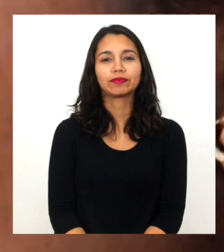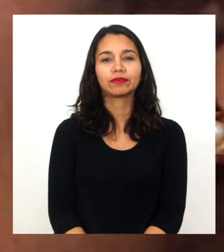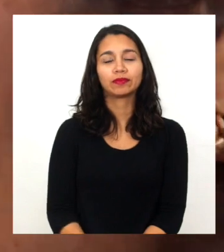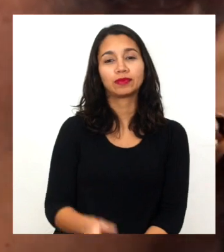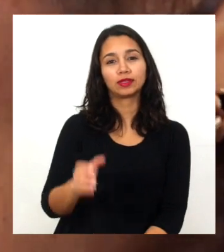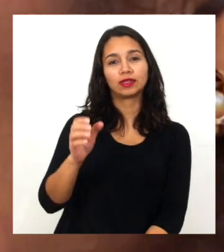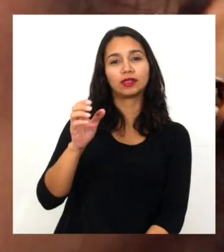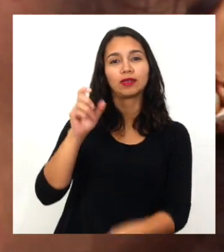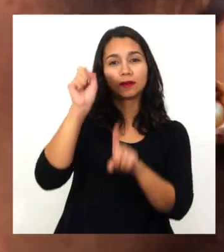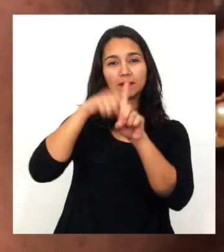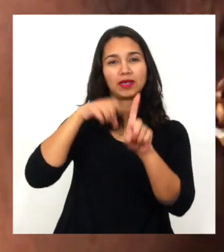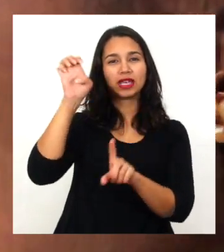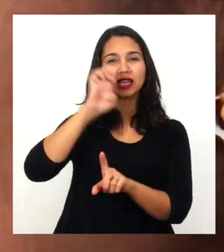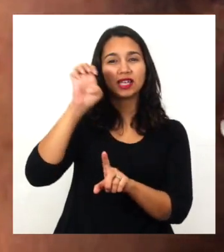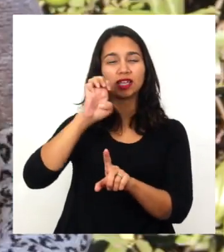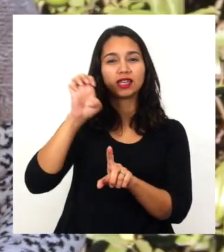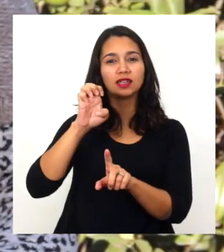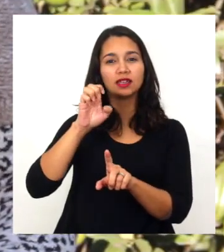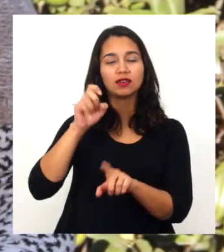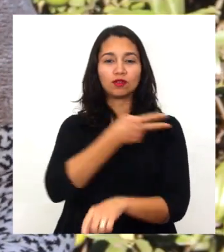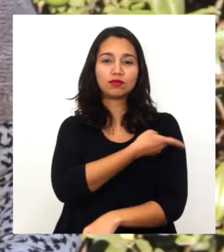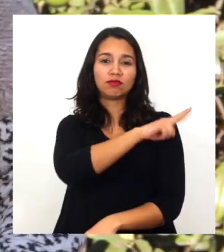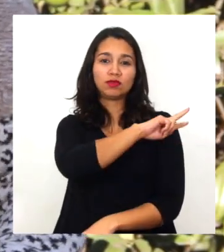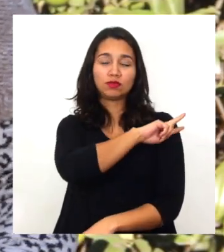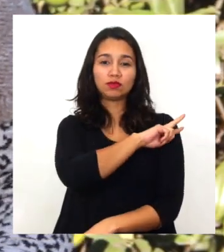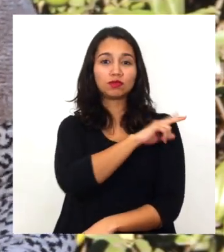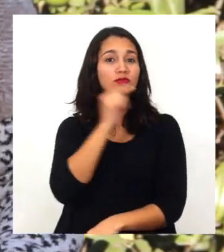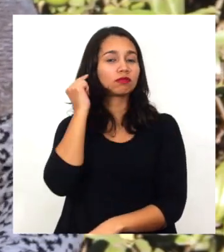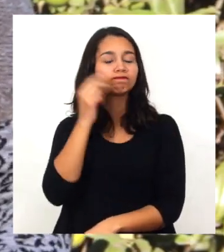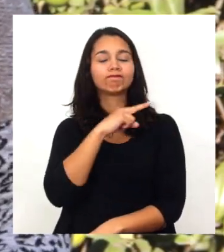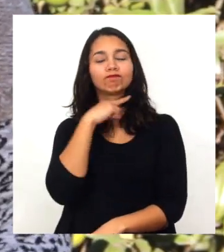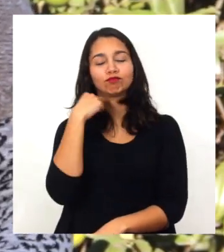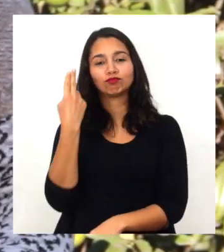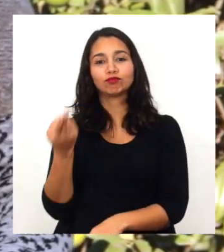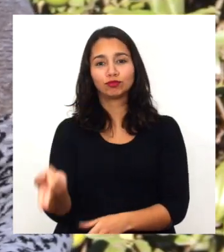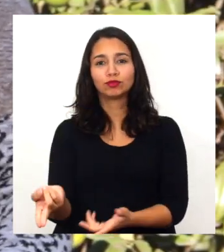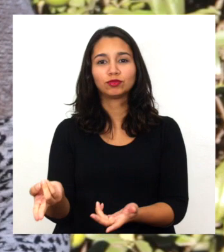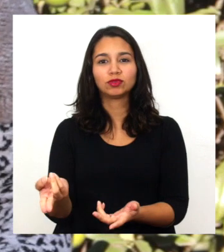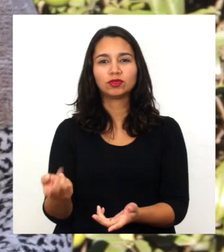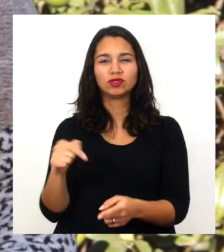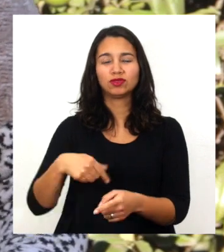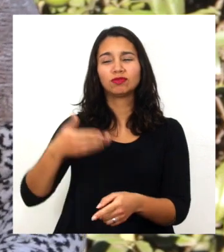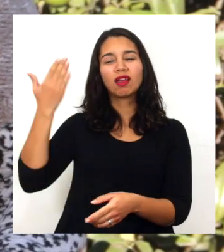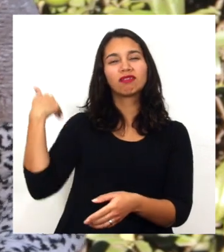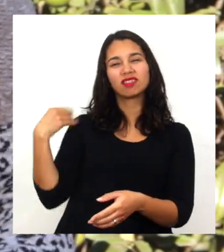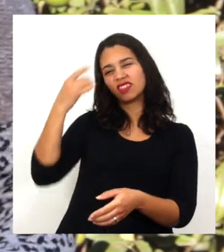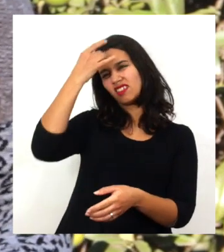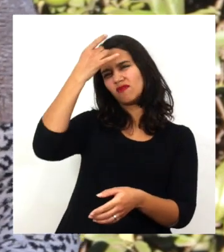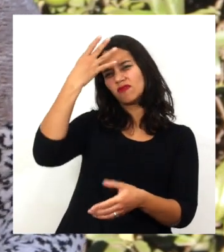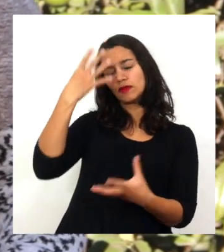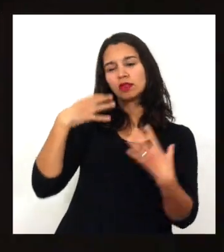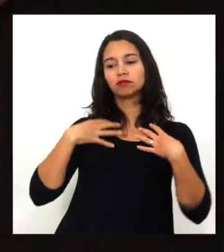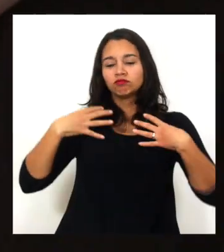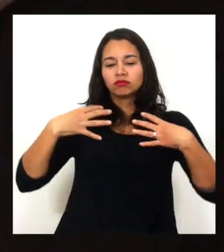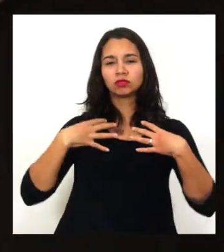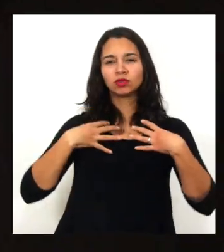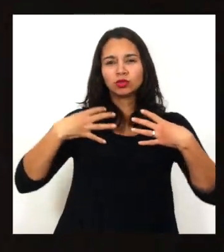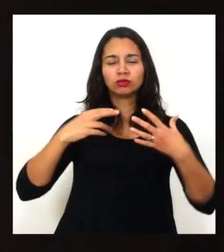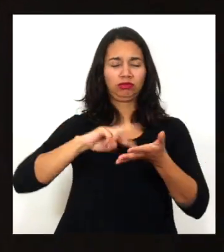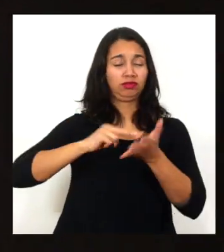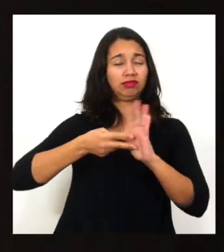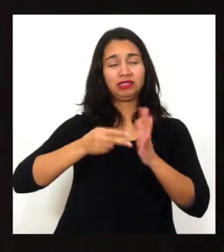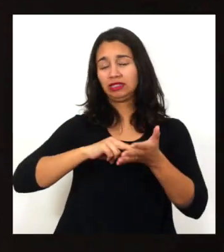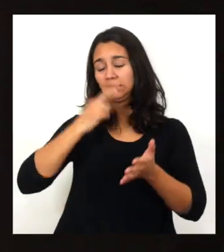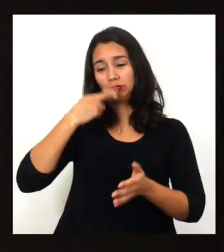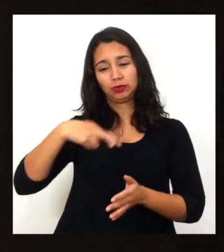En enero, como le digo, falleció mi suegra y yo estaba como con una neumonía en esos días antes. Entonces ese